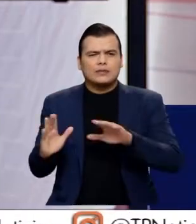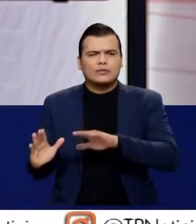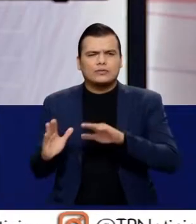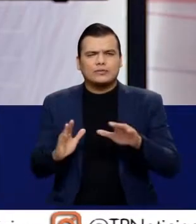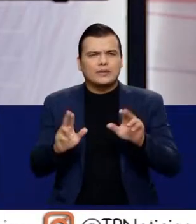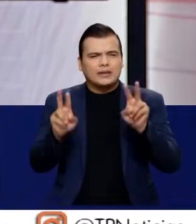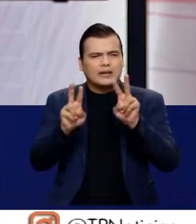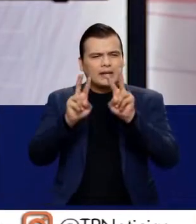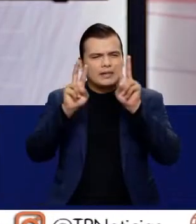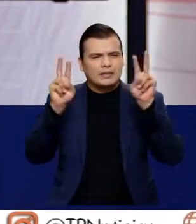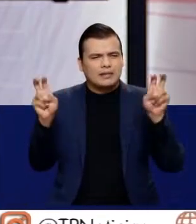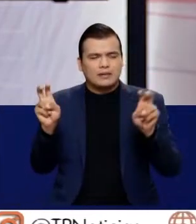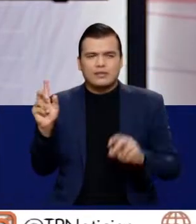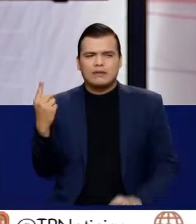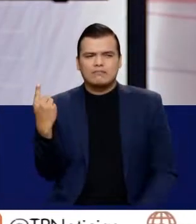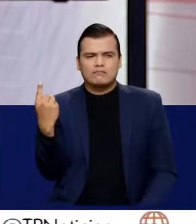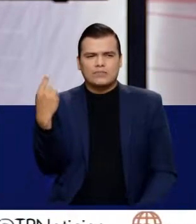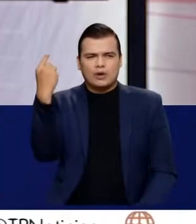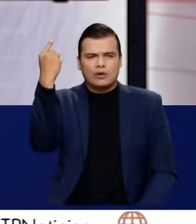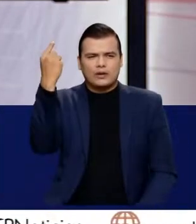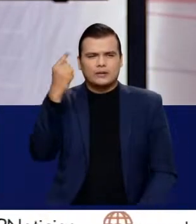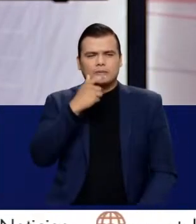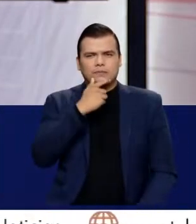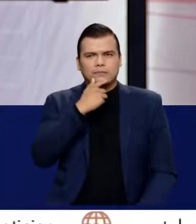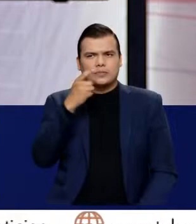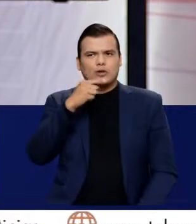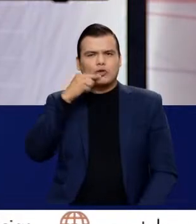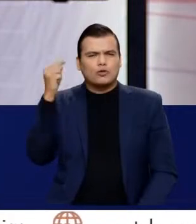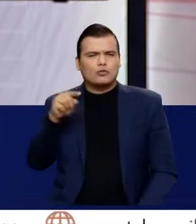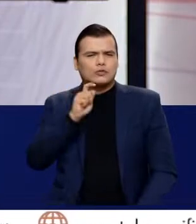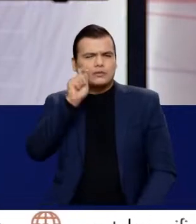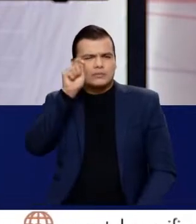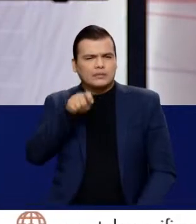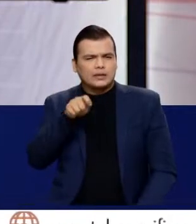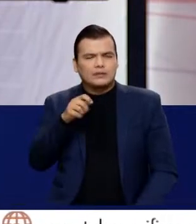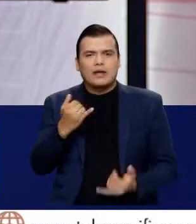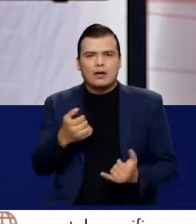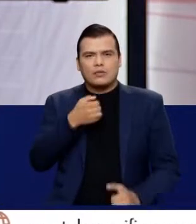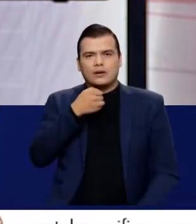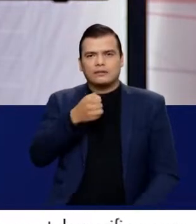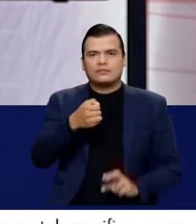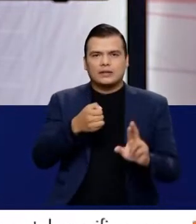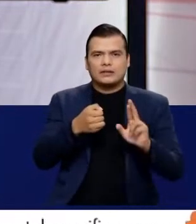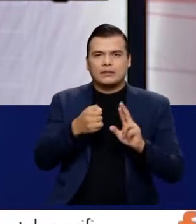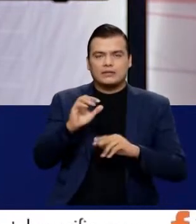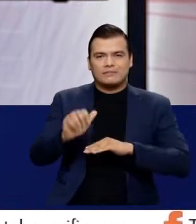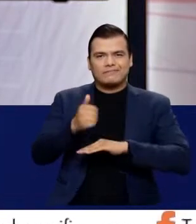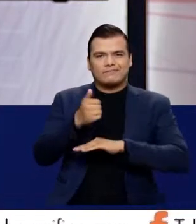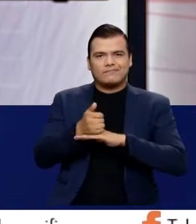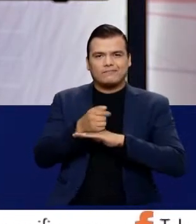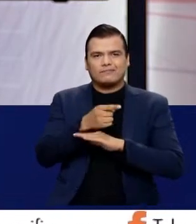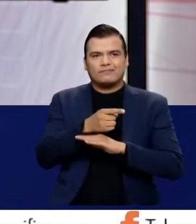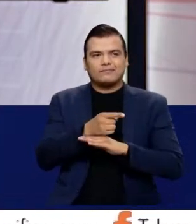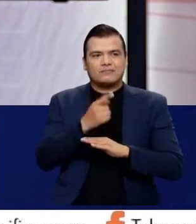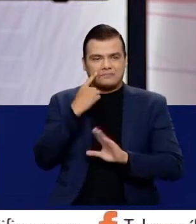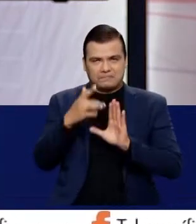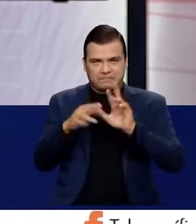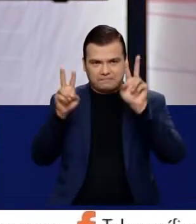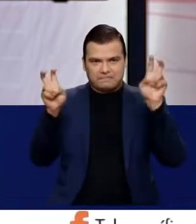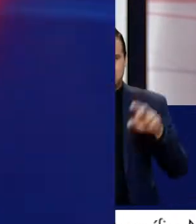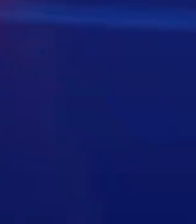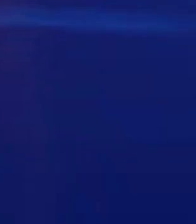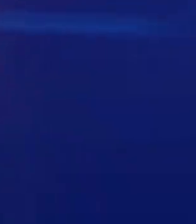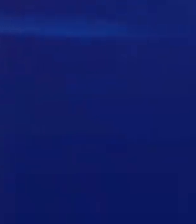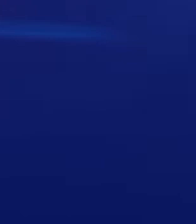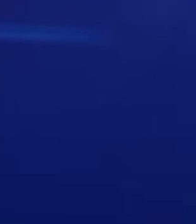este y otros temas políticos que genera el conflicto entre rusia y ucrania en la entrevista que realiza hasta ahora nuestro director armando gamboa